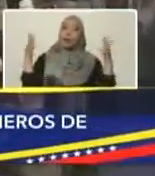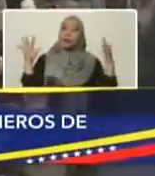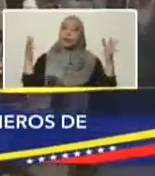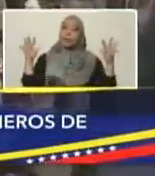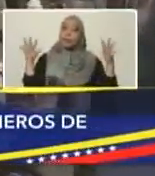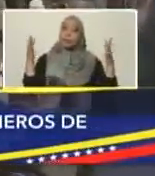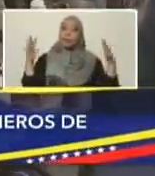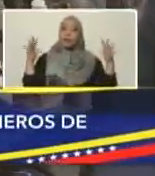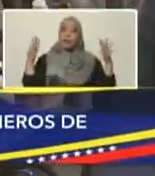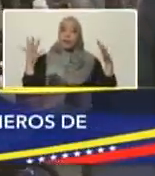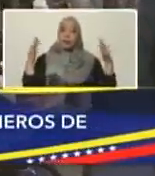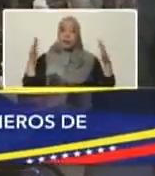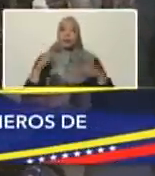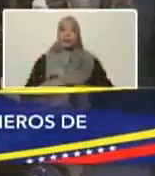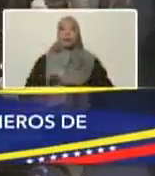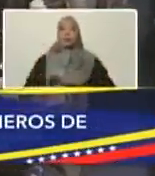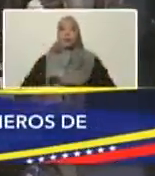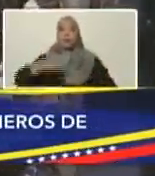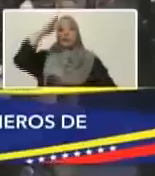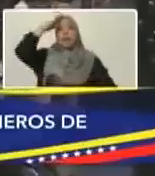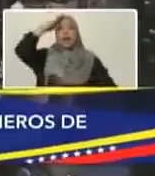De esta... ¡Ludo!